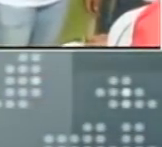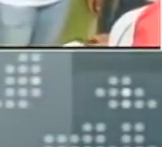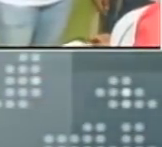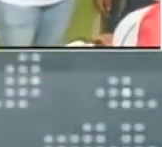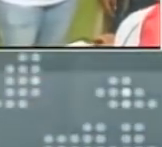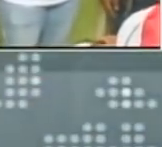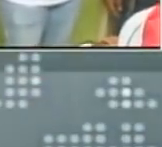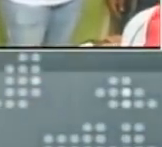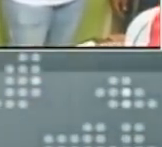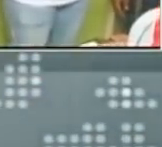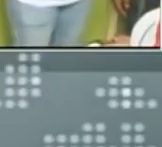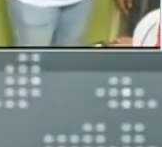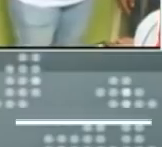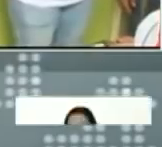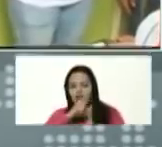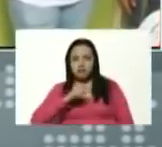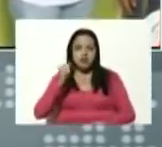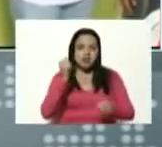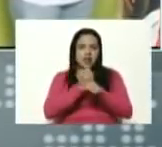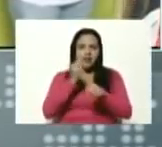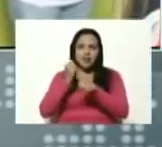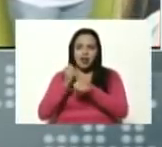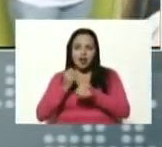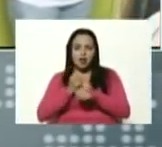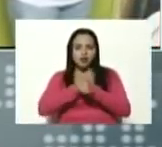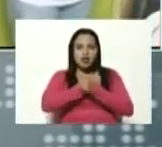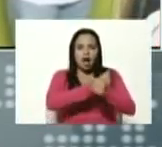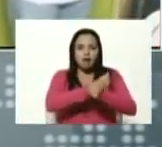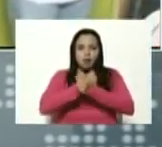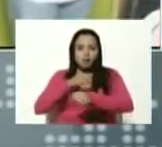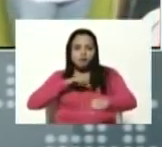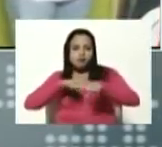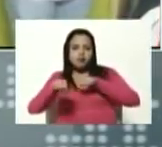Cuatro años de trabajo, de solidaridad, de amor en acción.